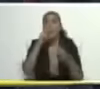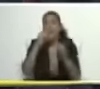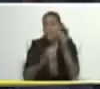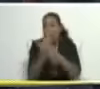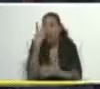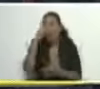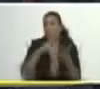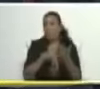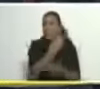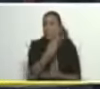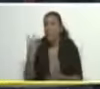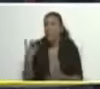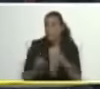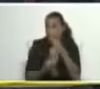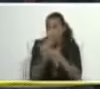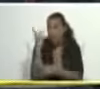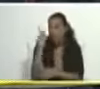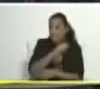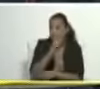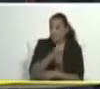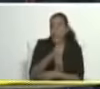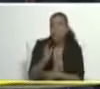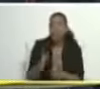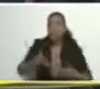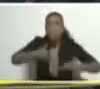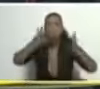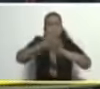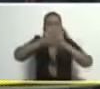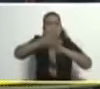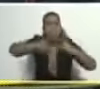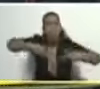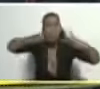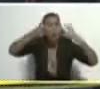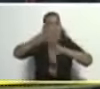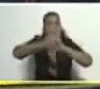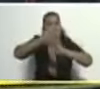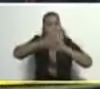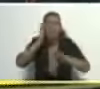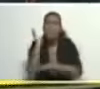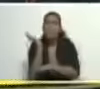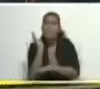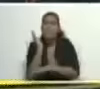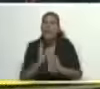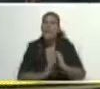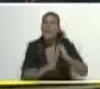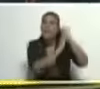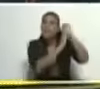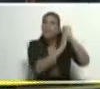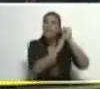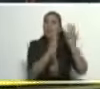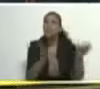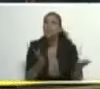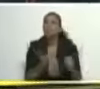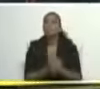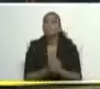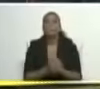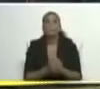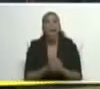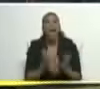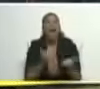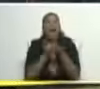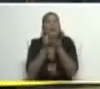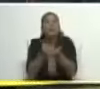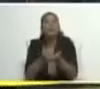del 2024. Va a ser una conferencia muy importante, ya que tomaremos el liderazgo en